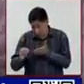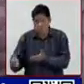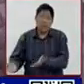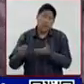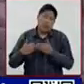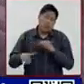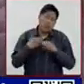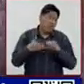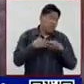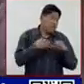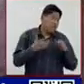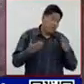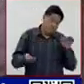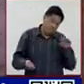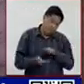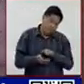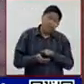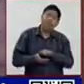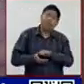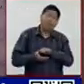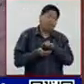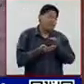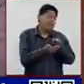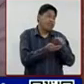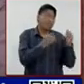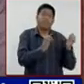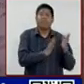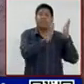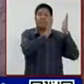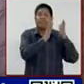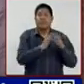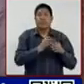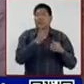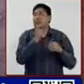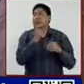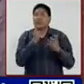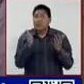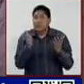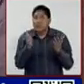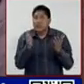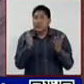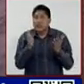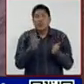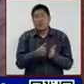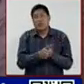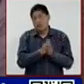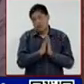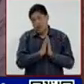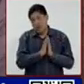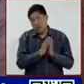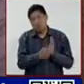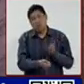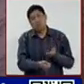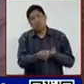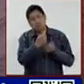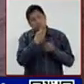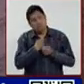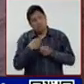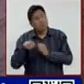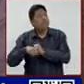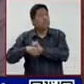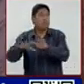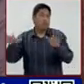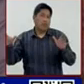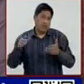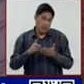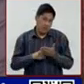esto. En base a estos documentos, nosotros nos acercaremos a las instancias respectivas para solicitar el resarcimiento